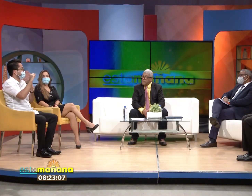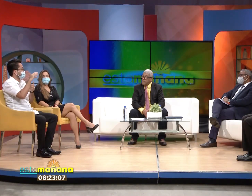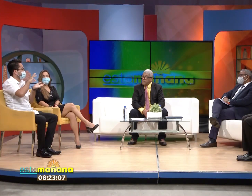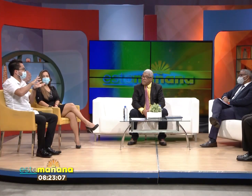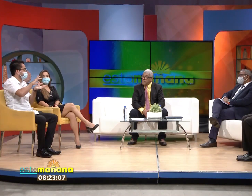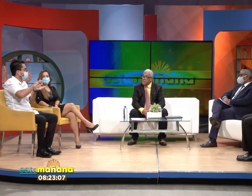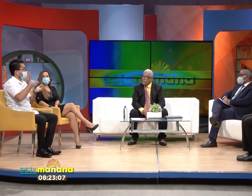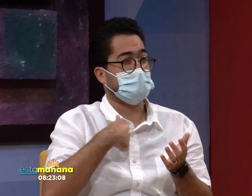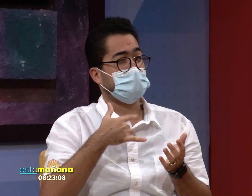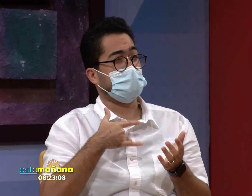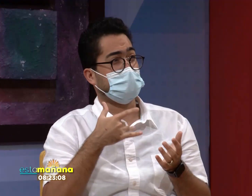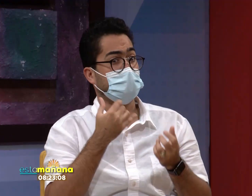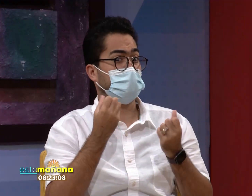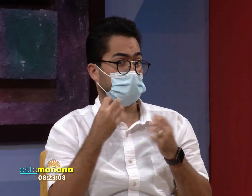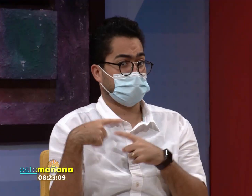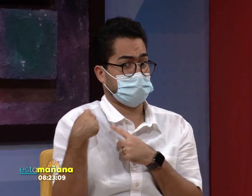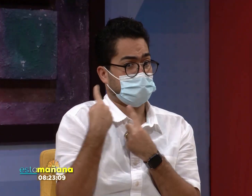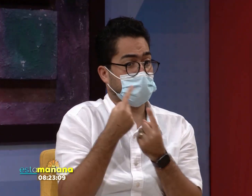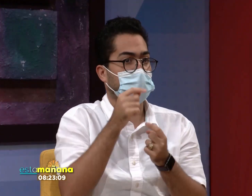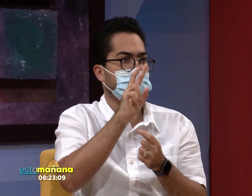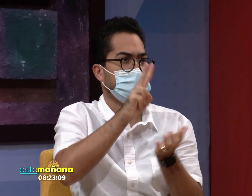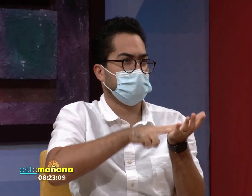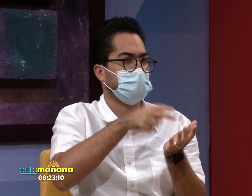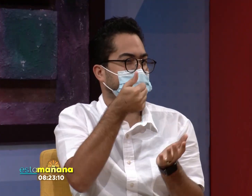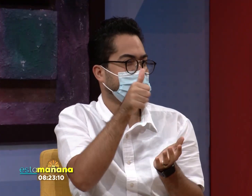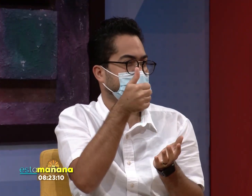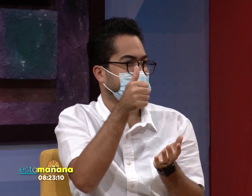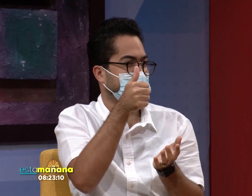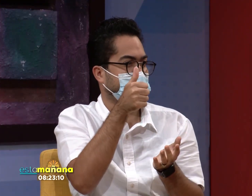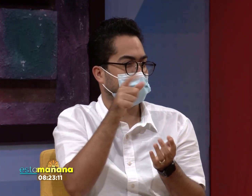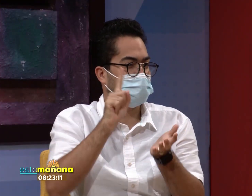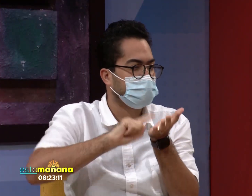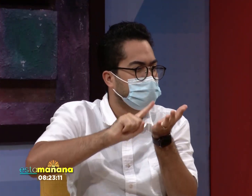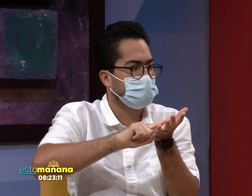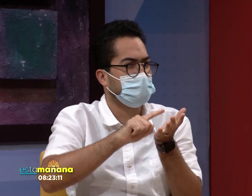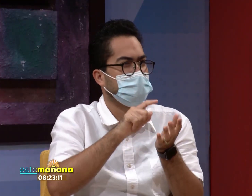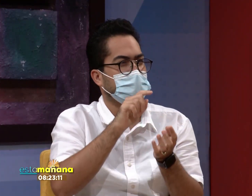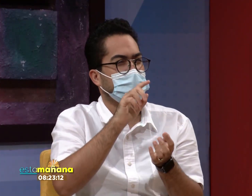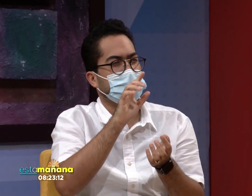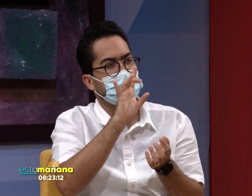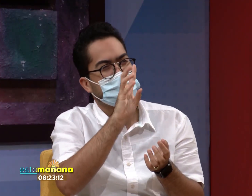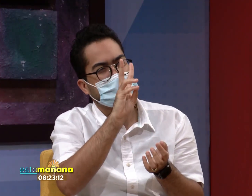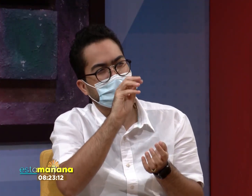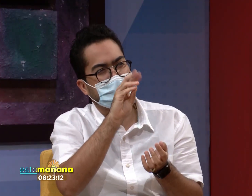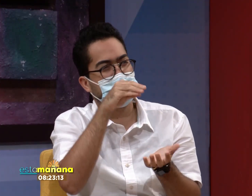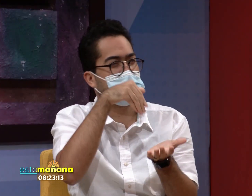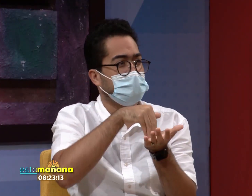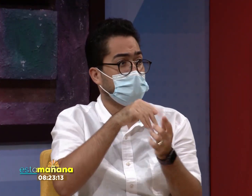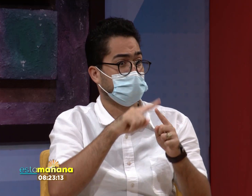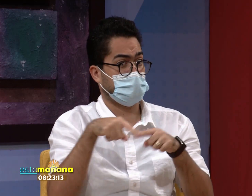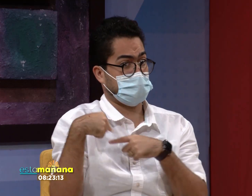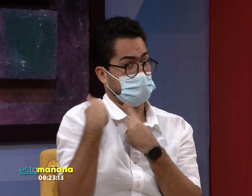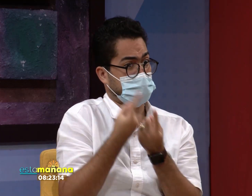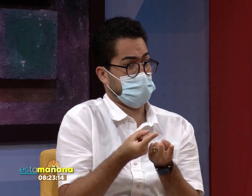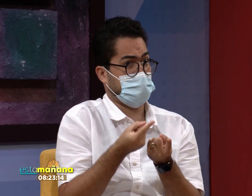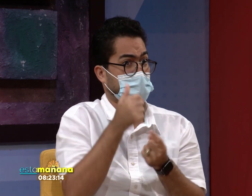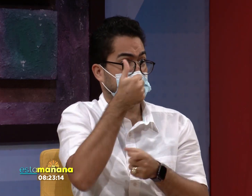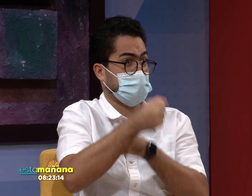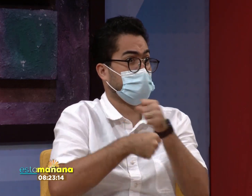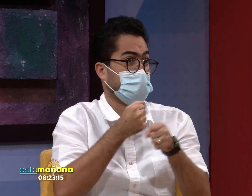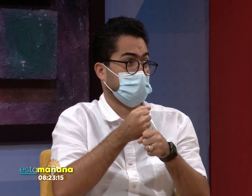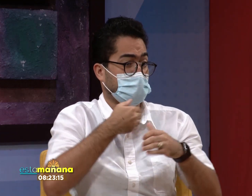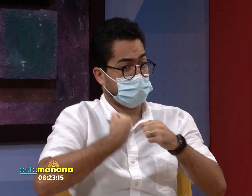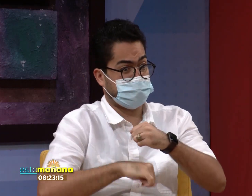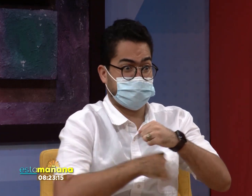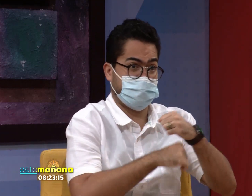Exactamente la cantidad. Se hizo un censo nacional hace unos años, pero hasta ahora, el censo se hizo en el 2010, habla de más de 60